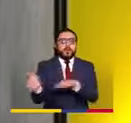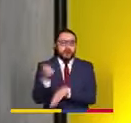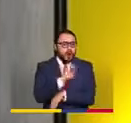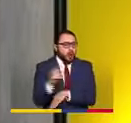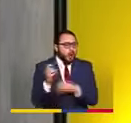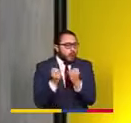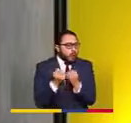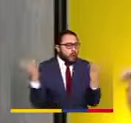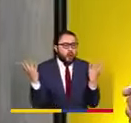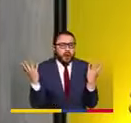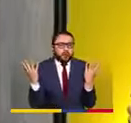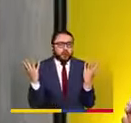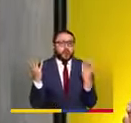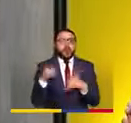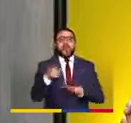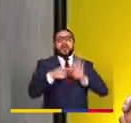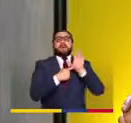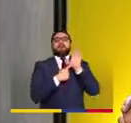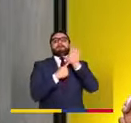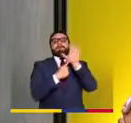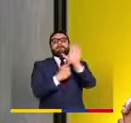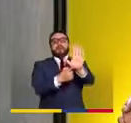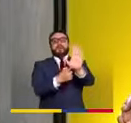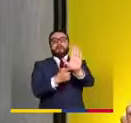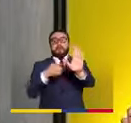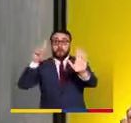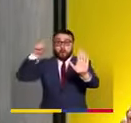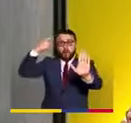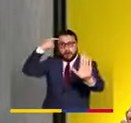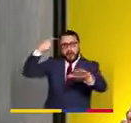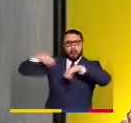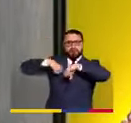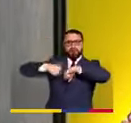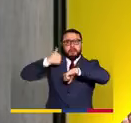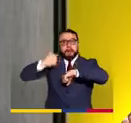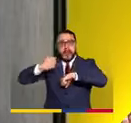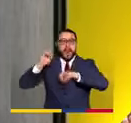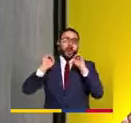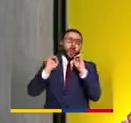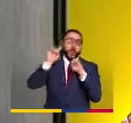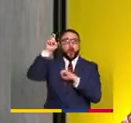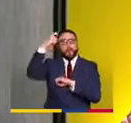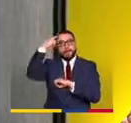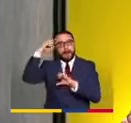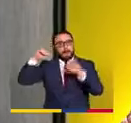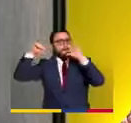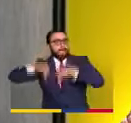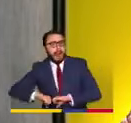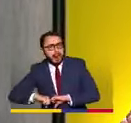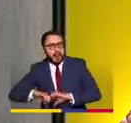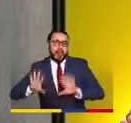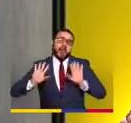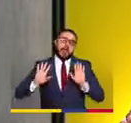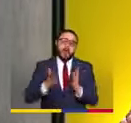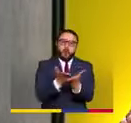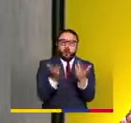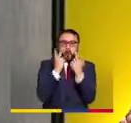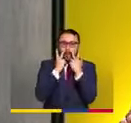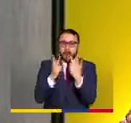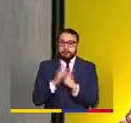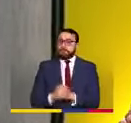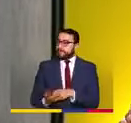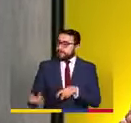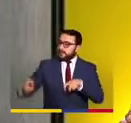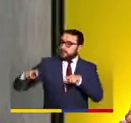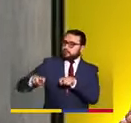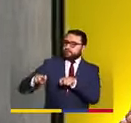que demuestran si vamos bien o vamos mal, ya ustedes lo verán. Tenemos aquí la presencia del ministro de Salud y